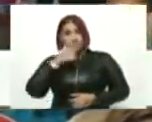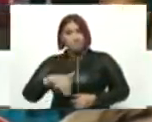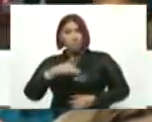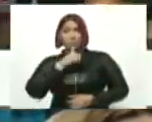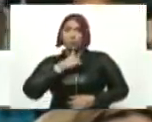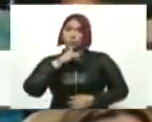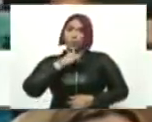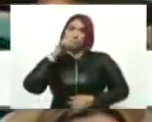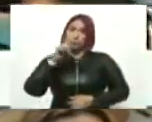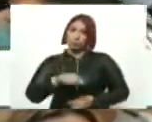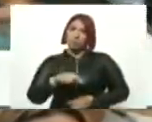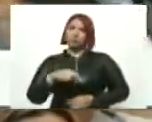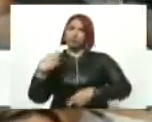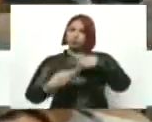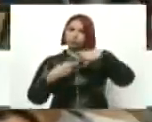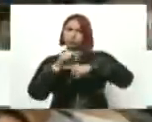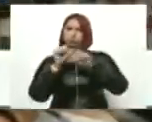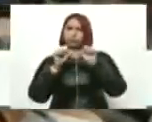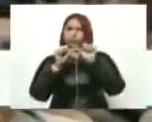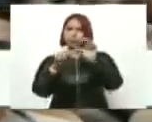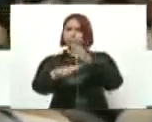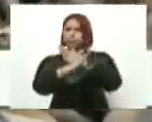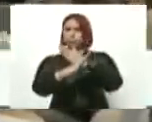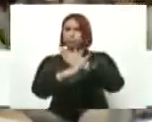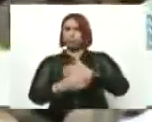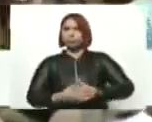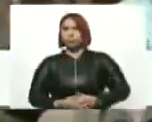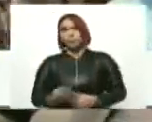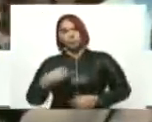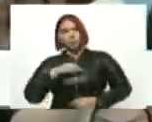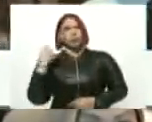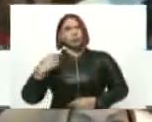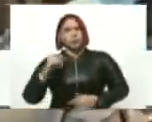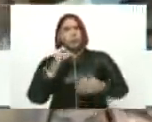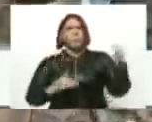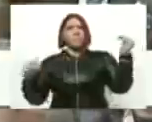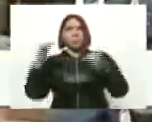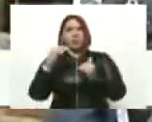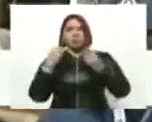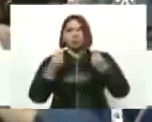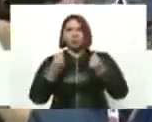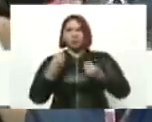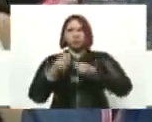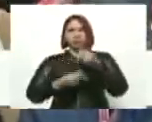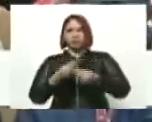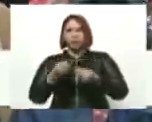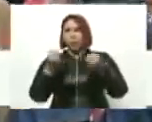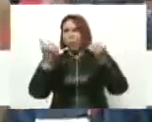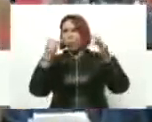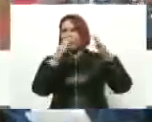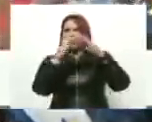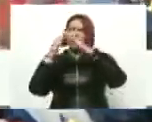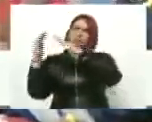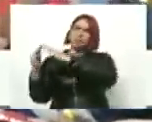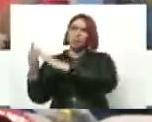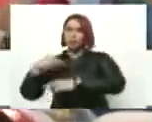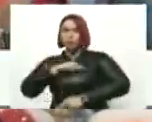la revolución se ha sostenido. Ya tenemos moral, ¿cómo hacerlo? ¿Cuántas viviendas hubiésemos